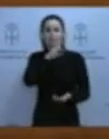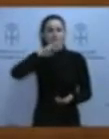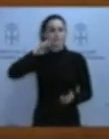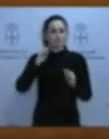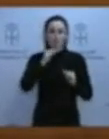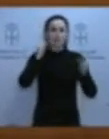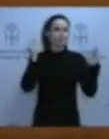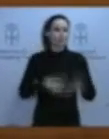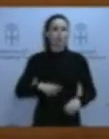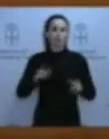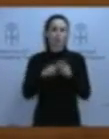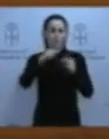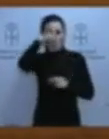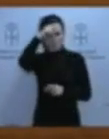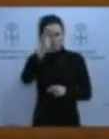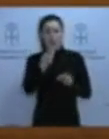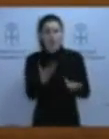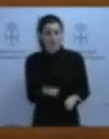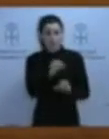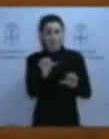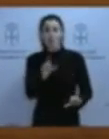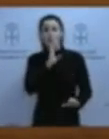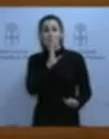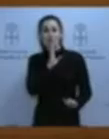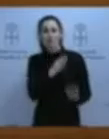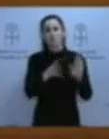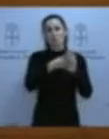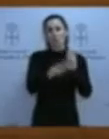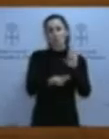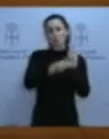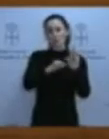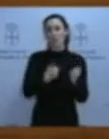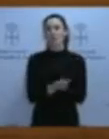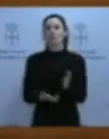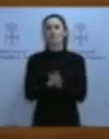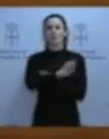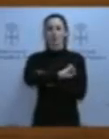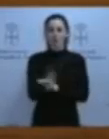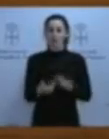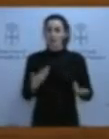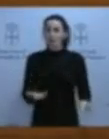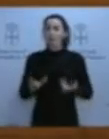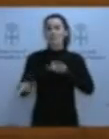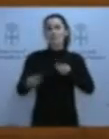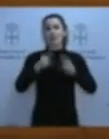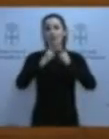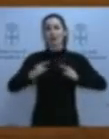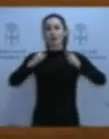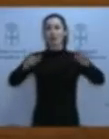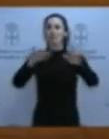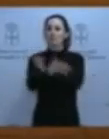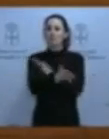histórico y sociocultural. Así está incluido en el punto 4 de esta proposición no de ley. Los mercados son una